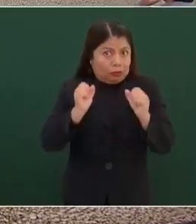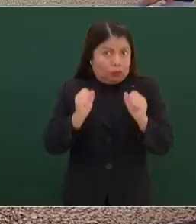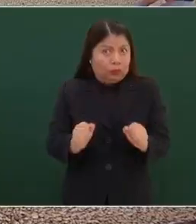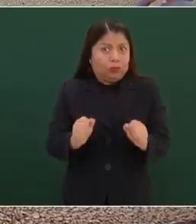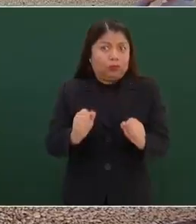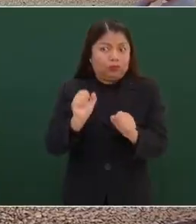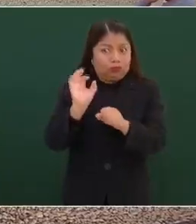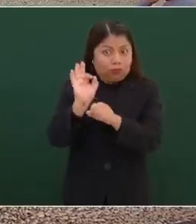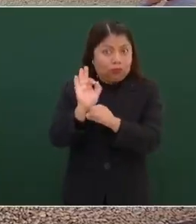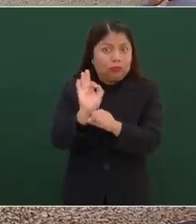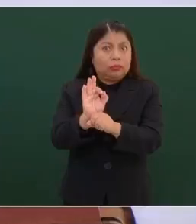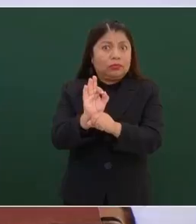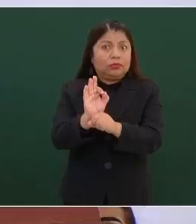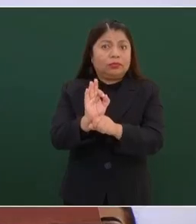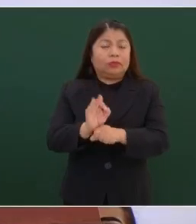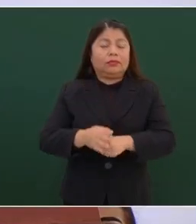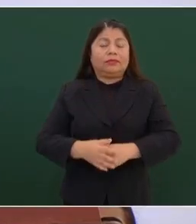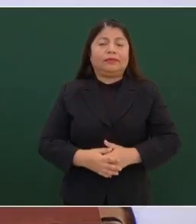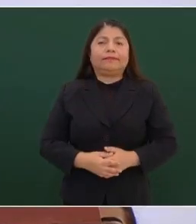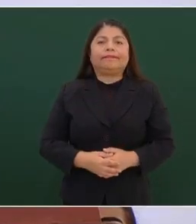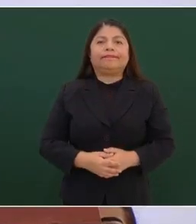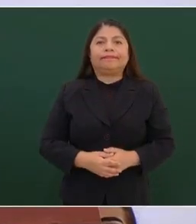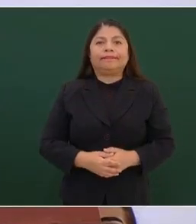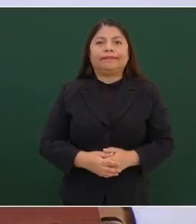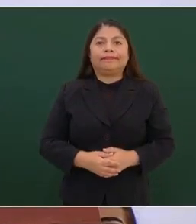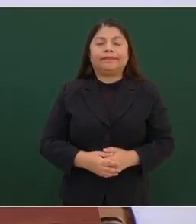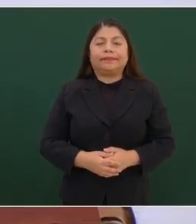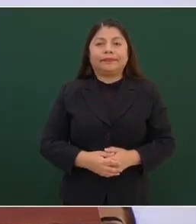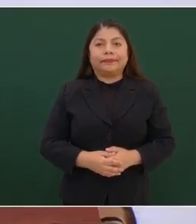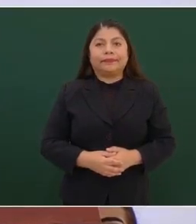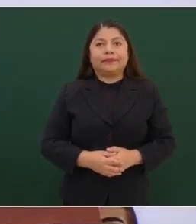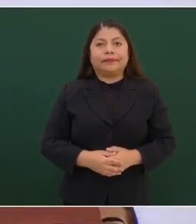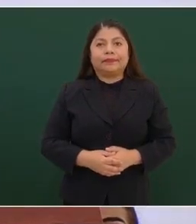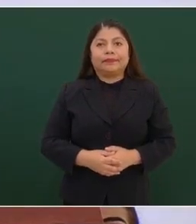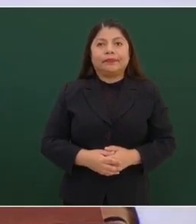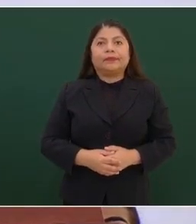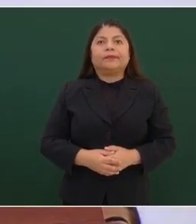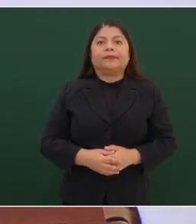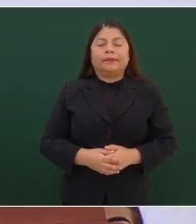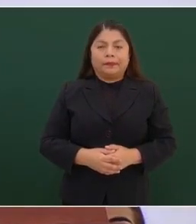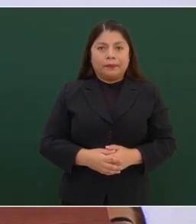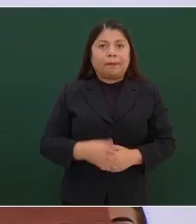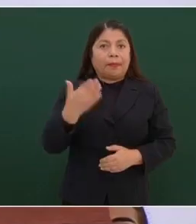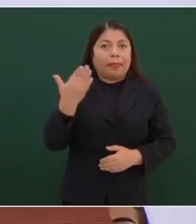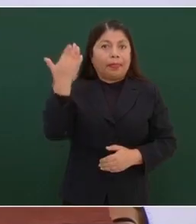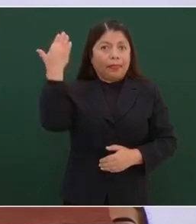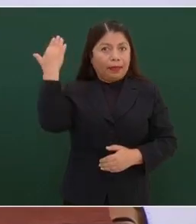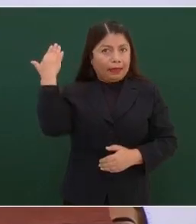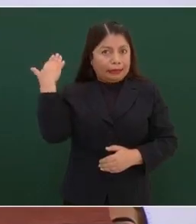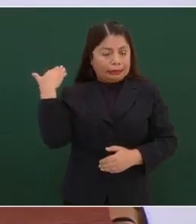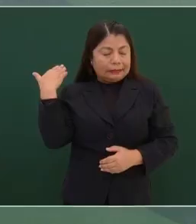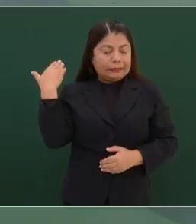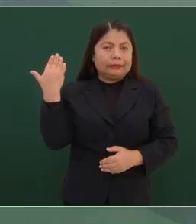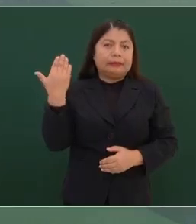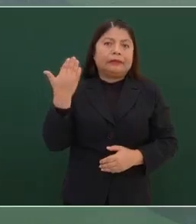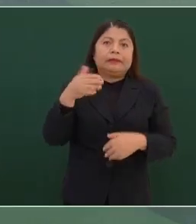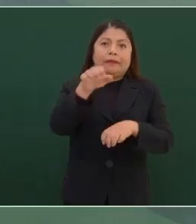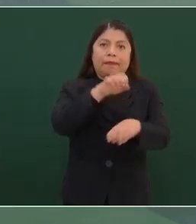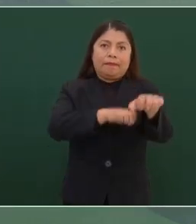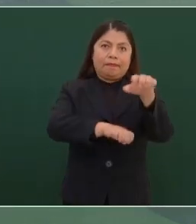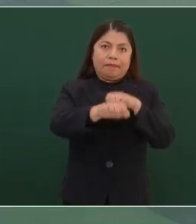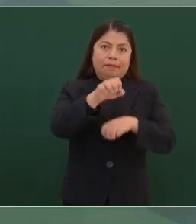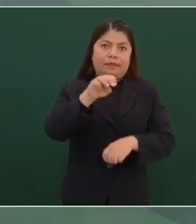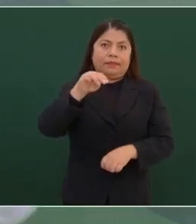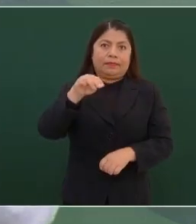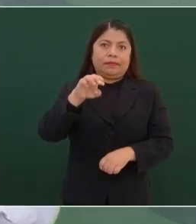es cierto es de que se atendió el problema con los trabajadores